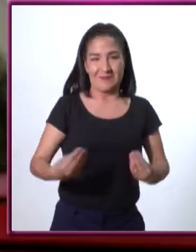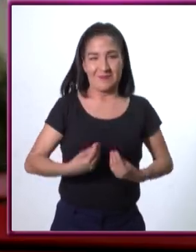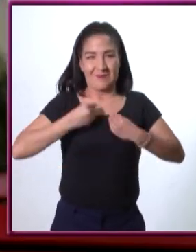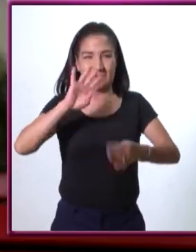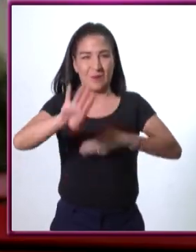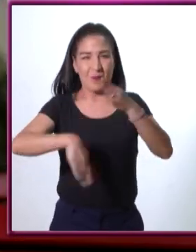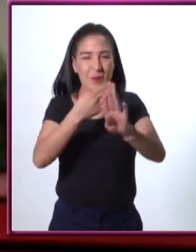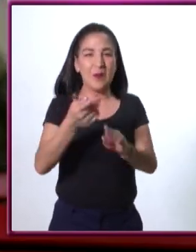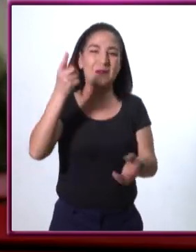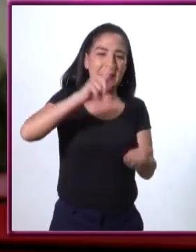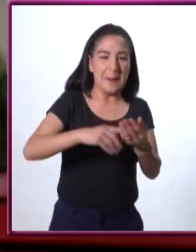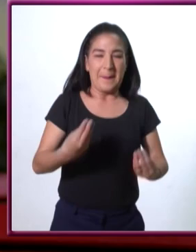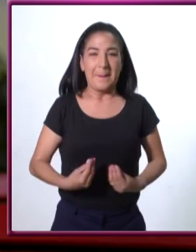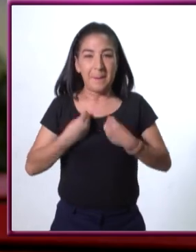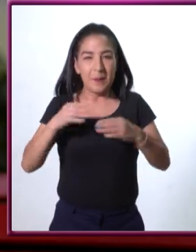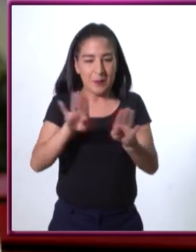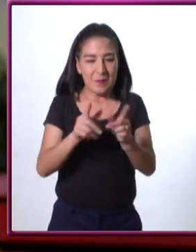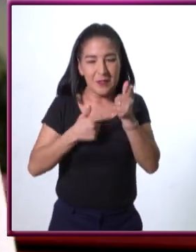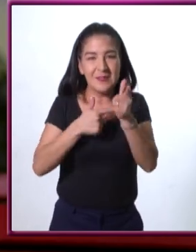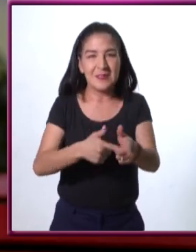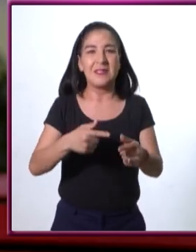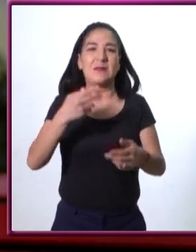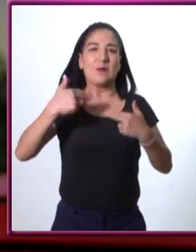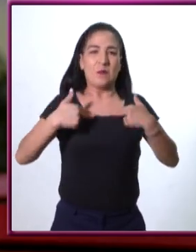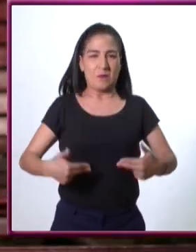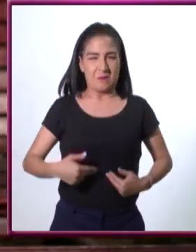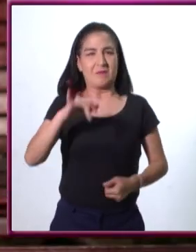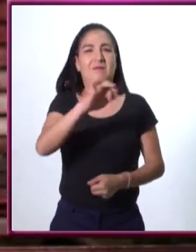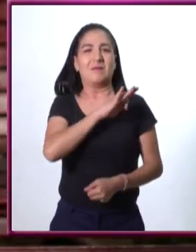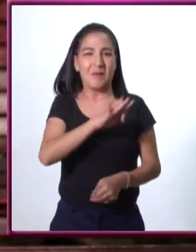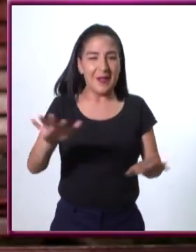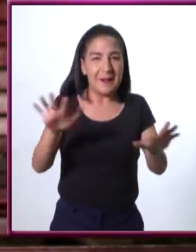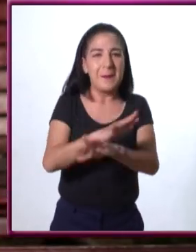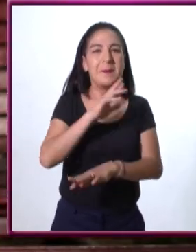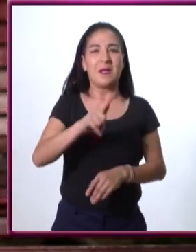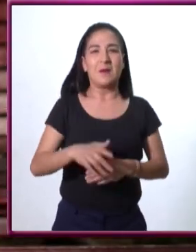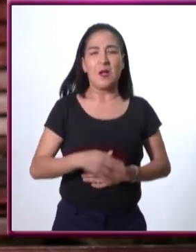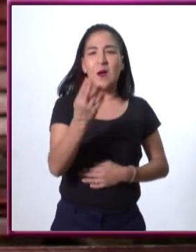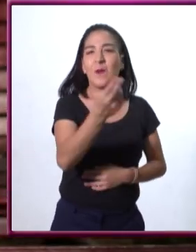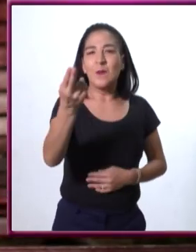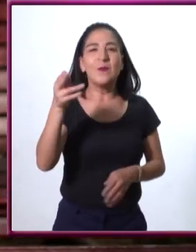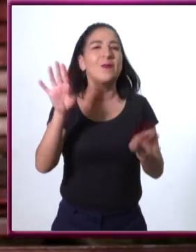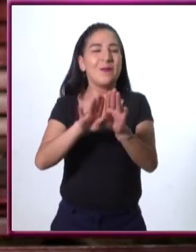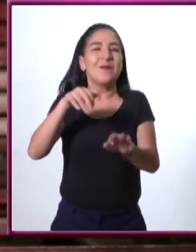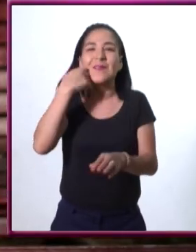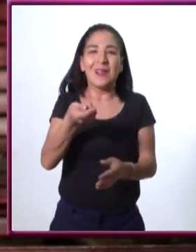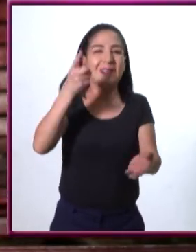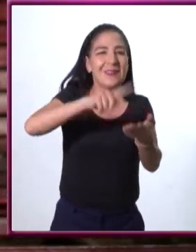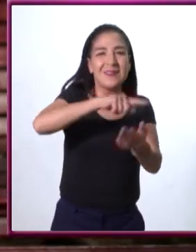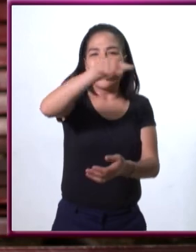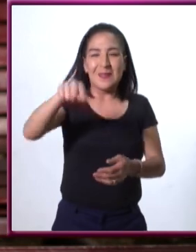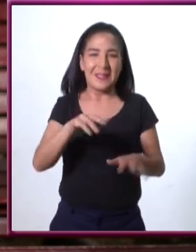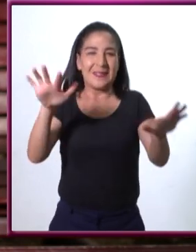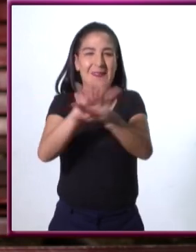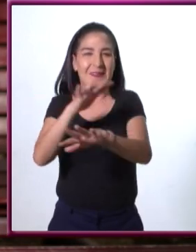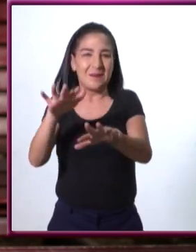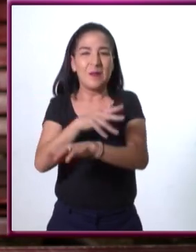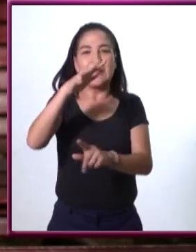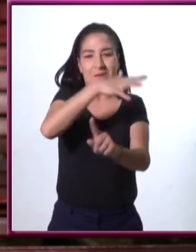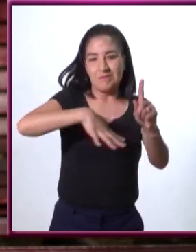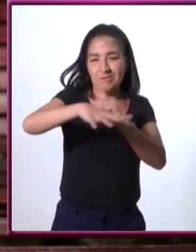a través de enfoques de justicia más humanos es posible. ¿A ustedes cómo les gustaría que cambiara su entorno, la sociedad en la que